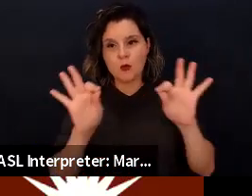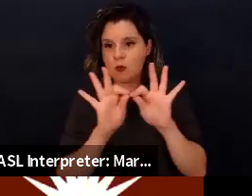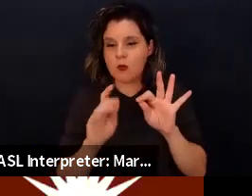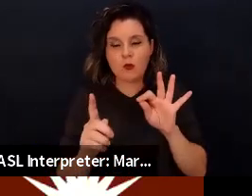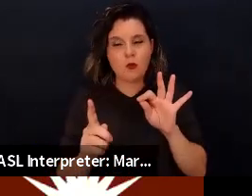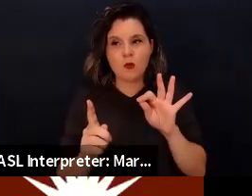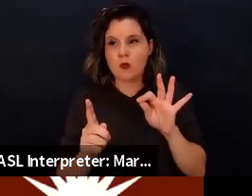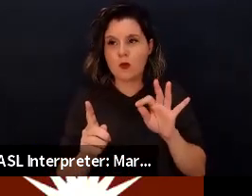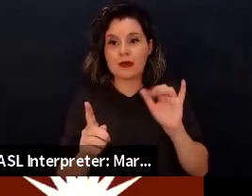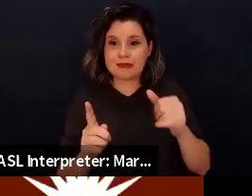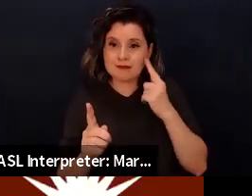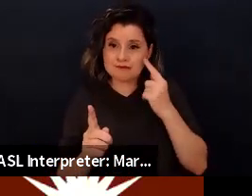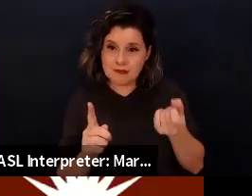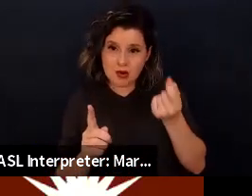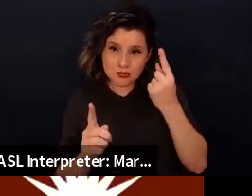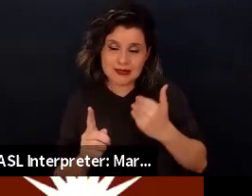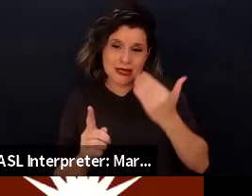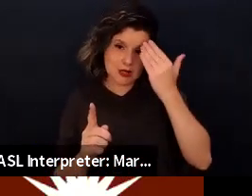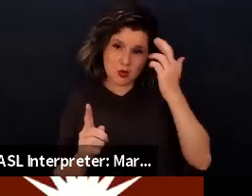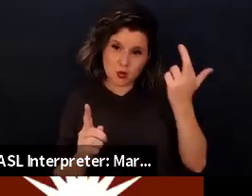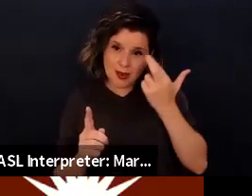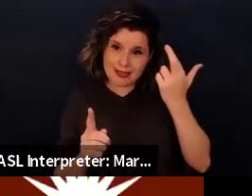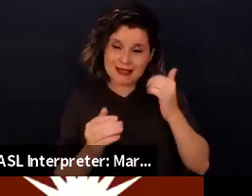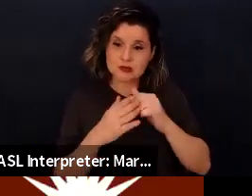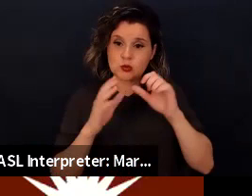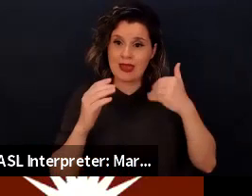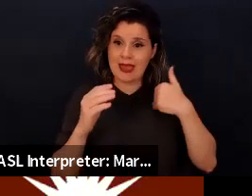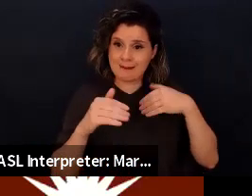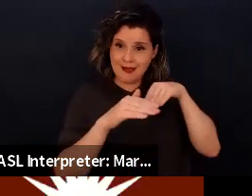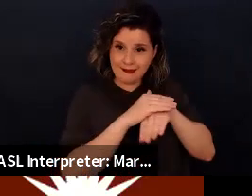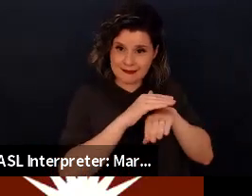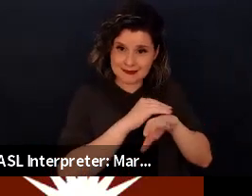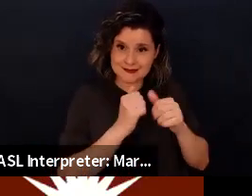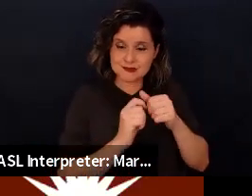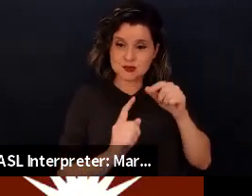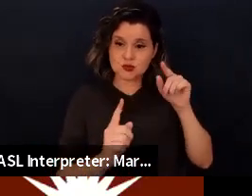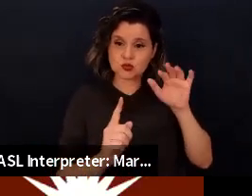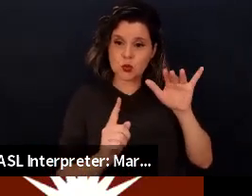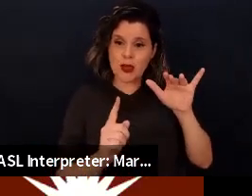que tengamos eso en cuenta, porque para poder tener acceso a un